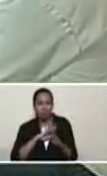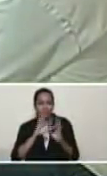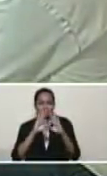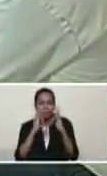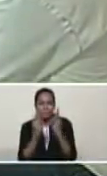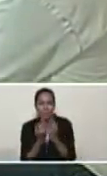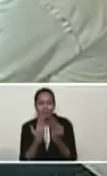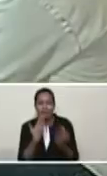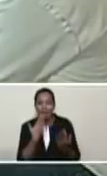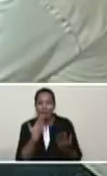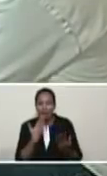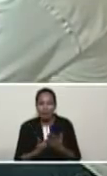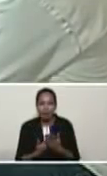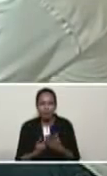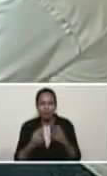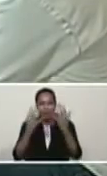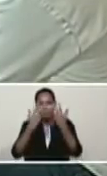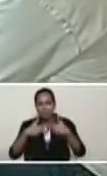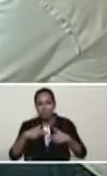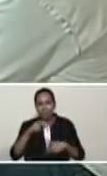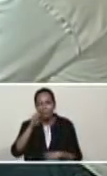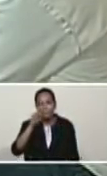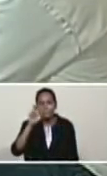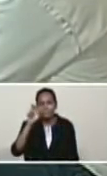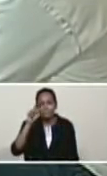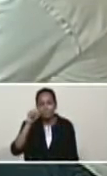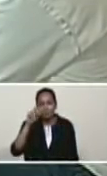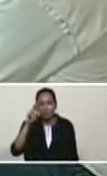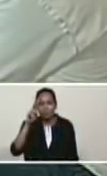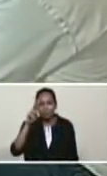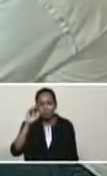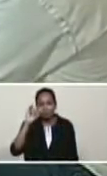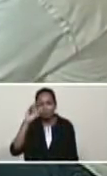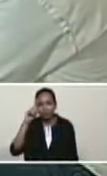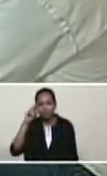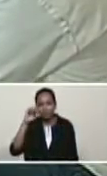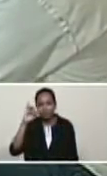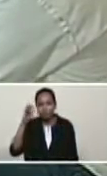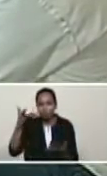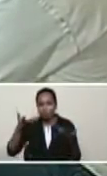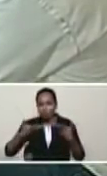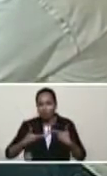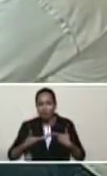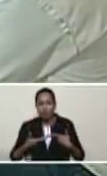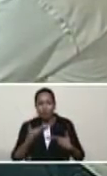empresa Benvidrio, que hoy estamos recibiendo por medio de ellos también